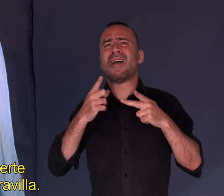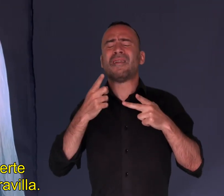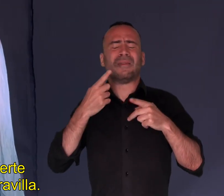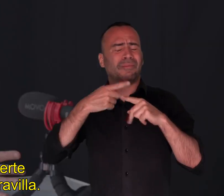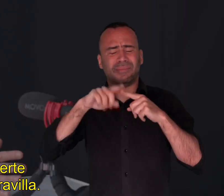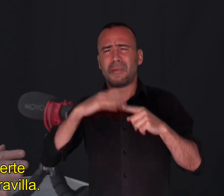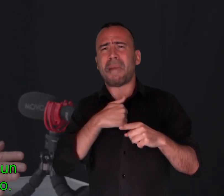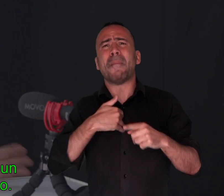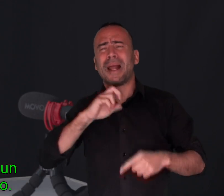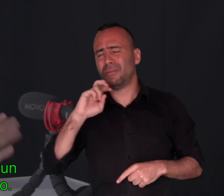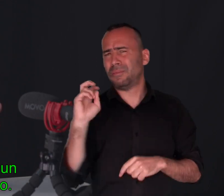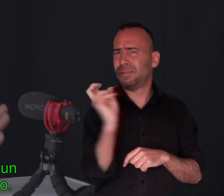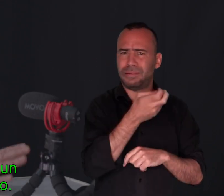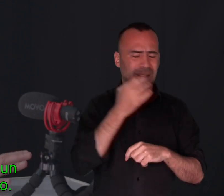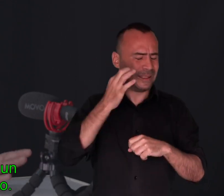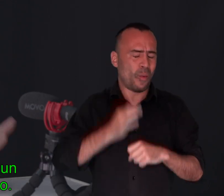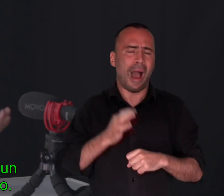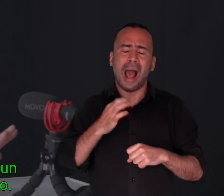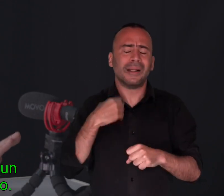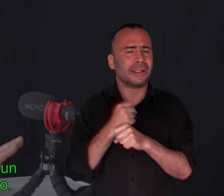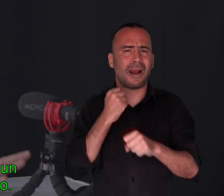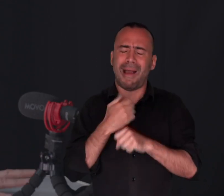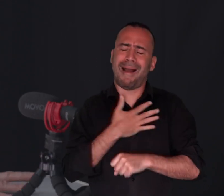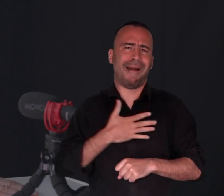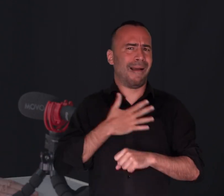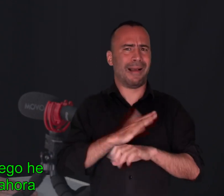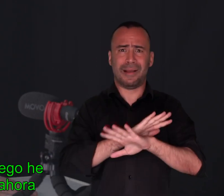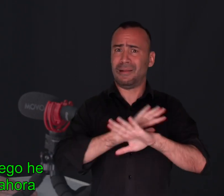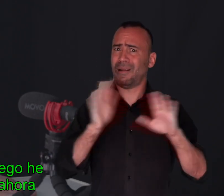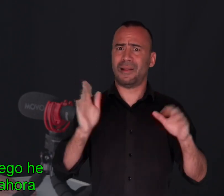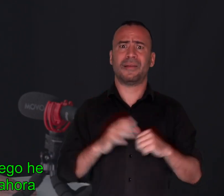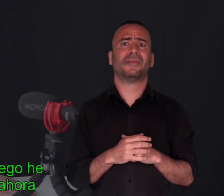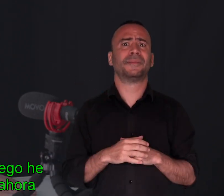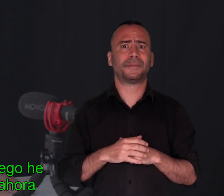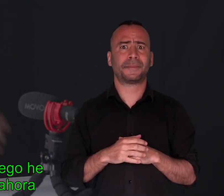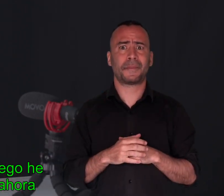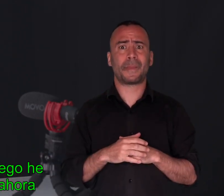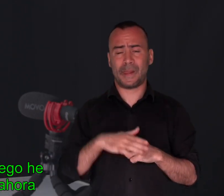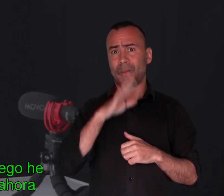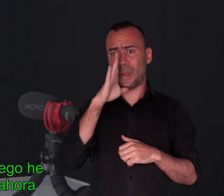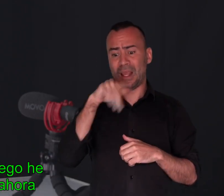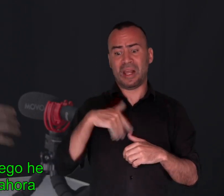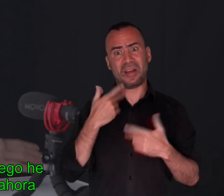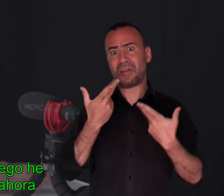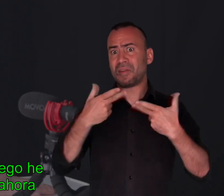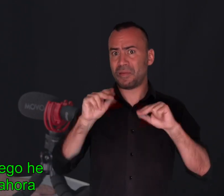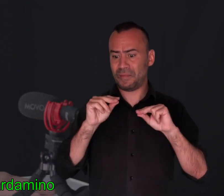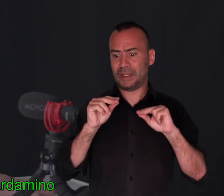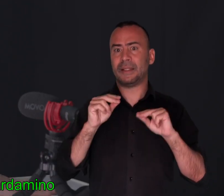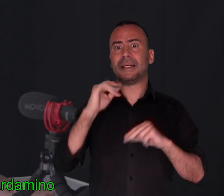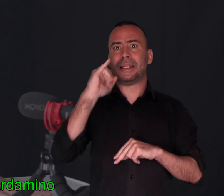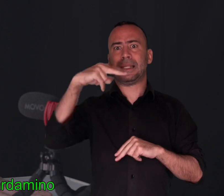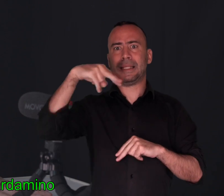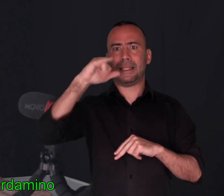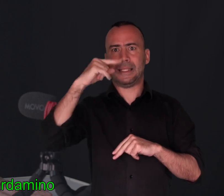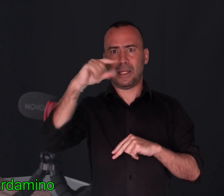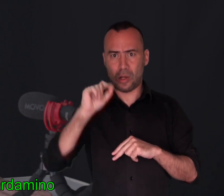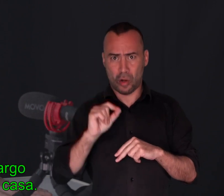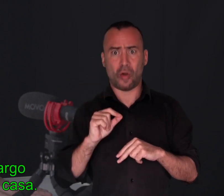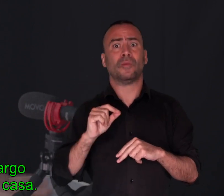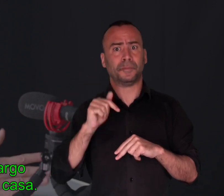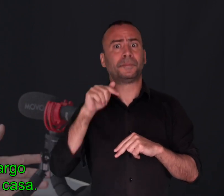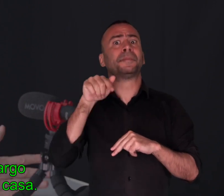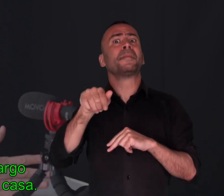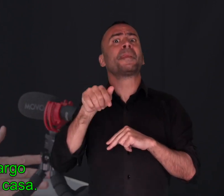fanas o sea pero vamos ha sido un regalazo y nada y luego he terminado ahora con Íñigo guardamino